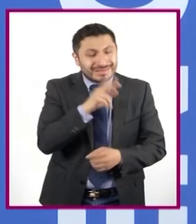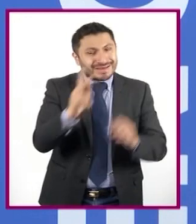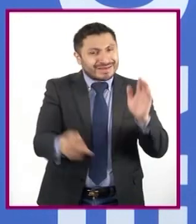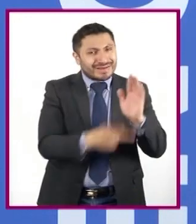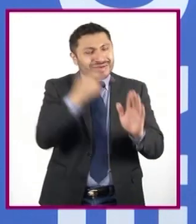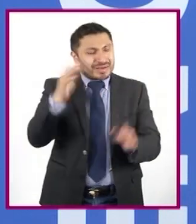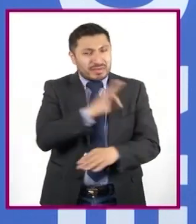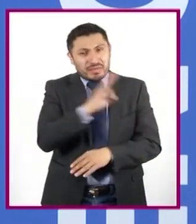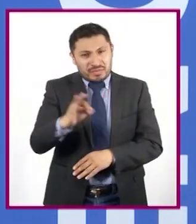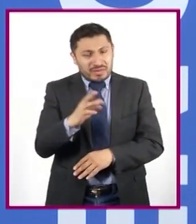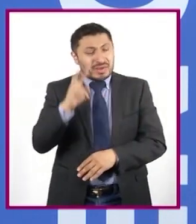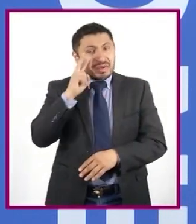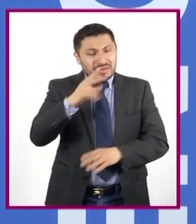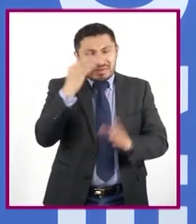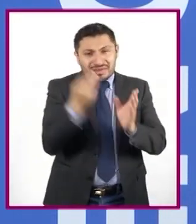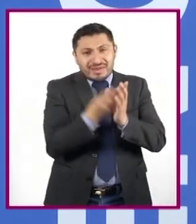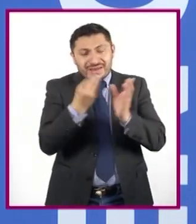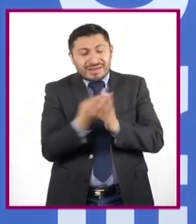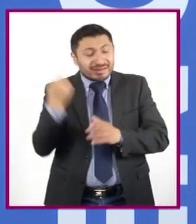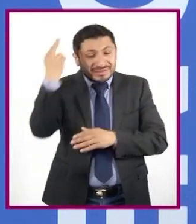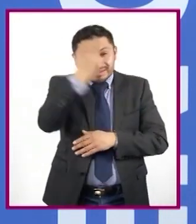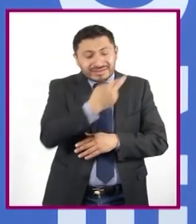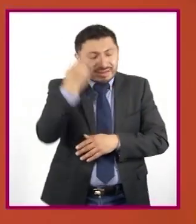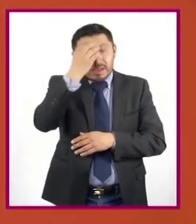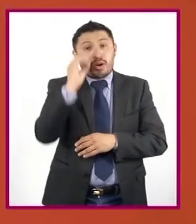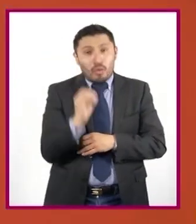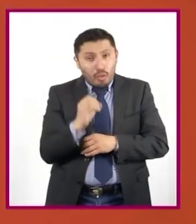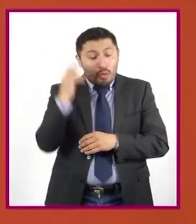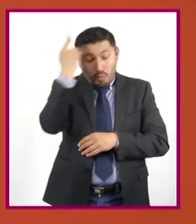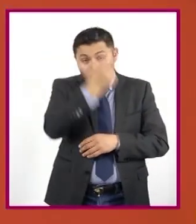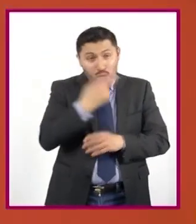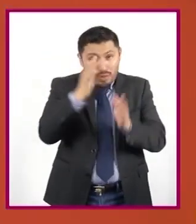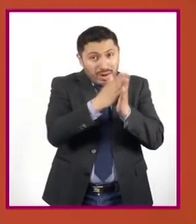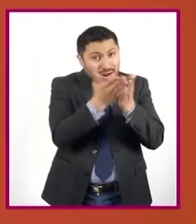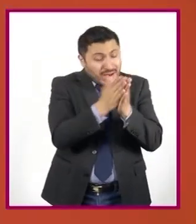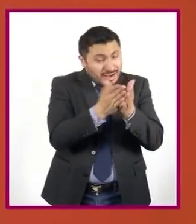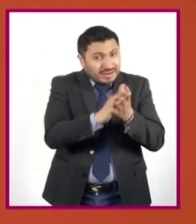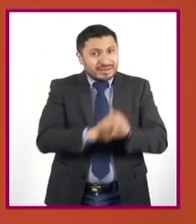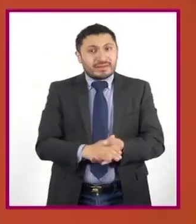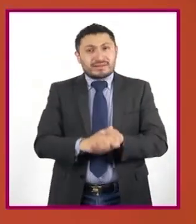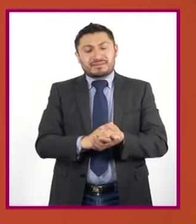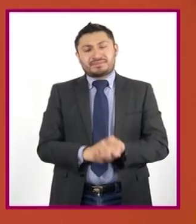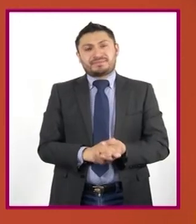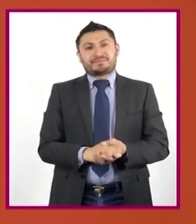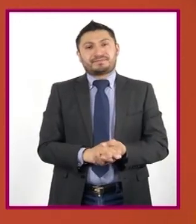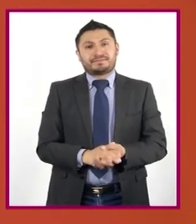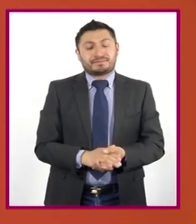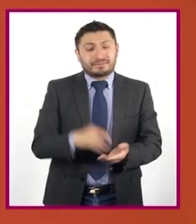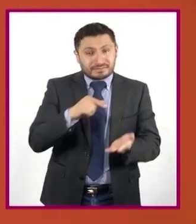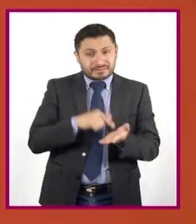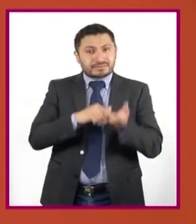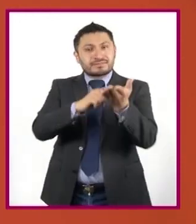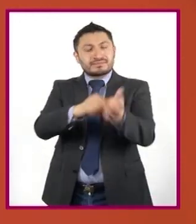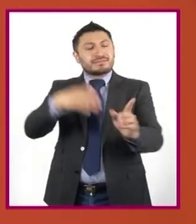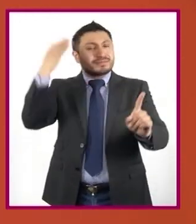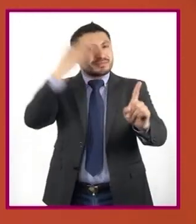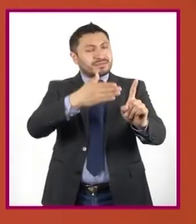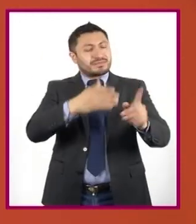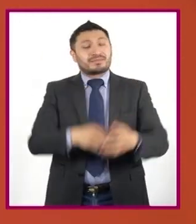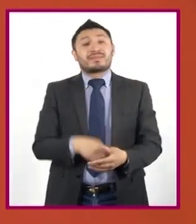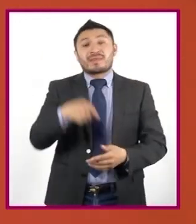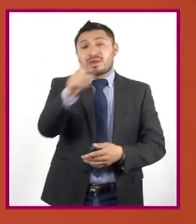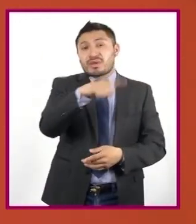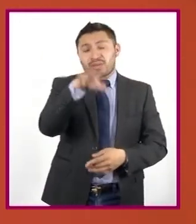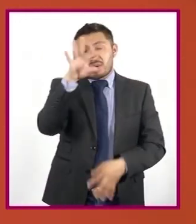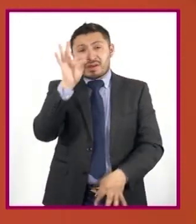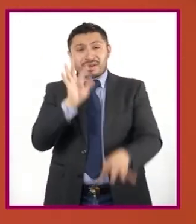la sesión o consultar su libro de texto. Bien, antes de despedirnos les propongo un reto.